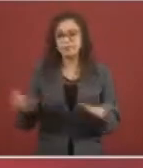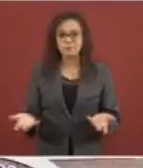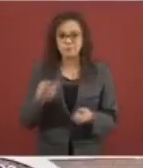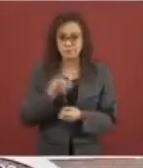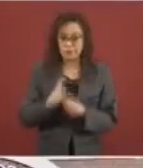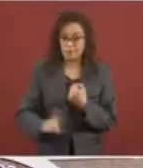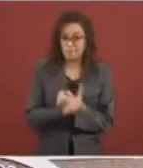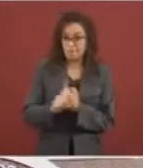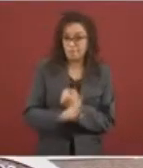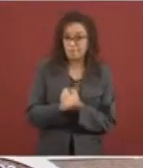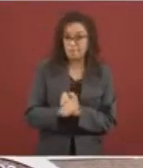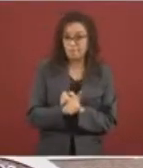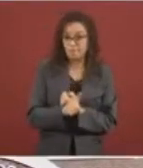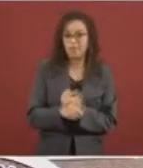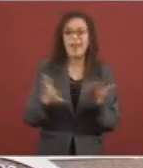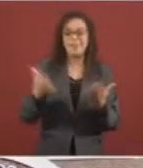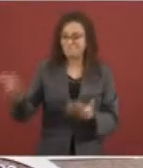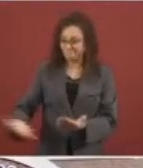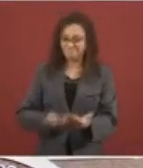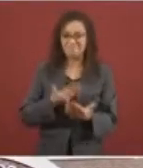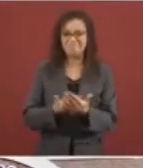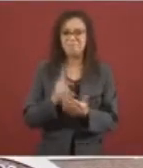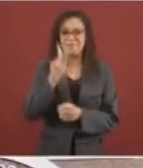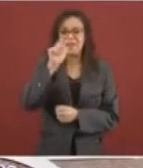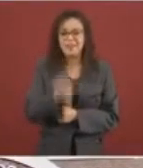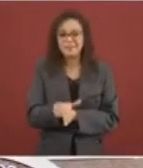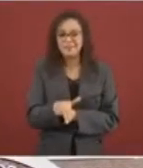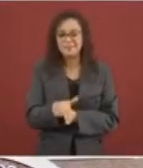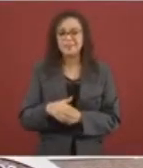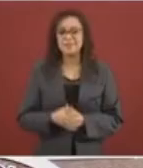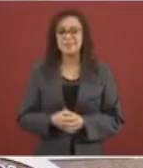va el plan